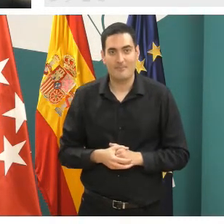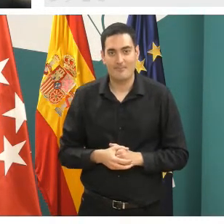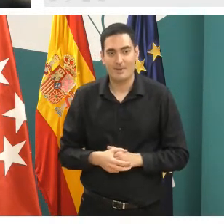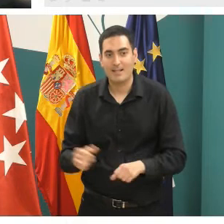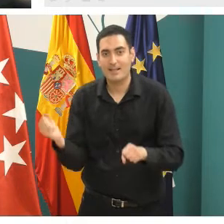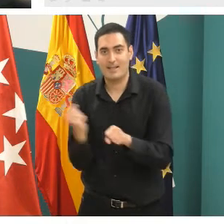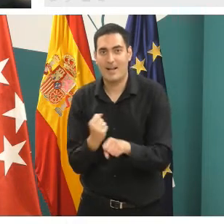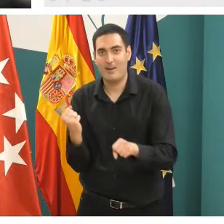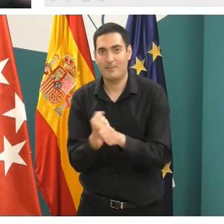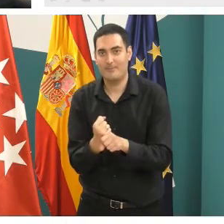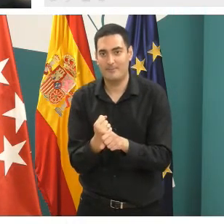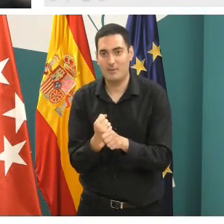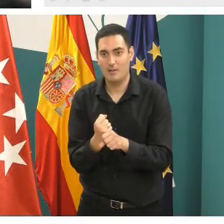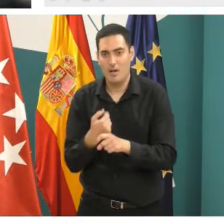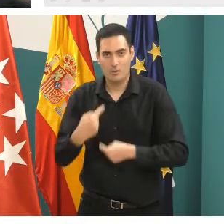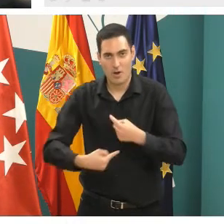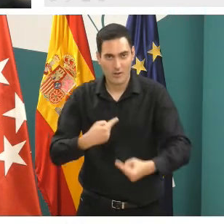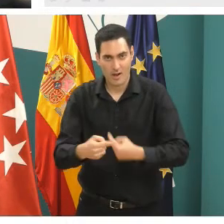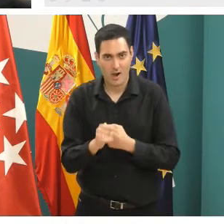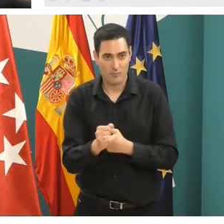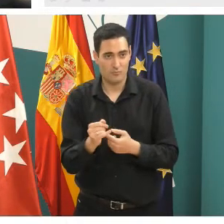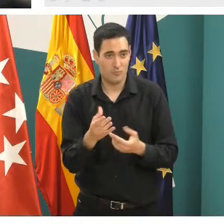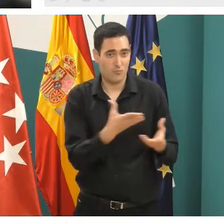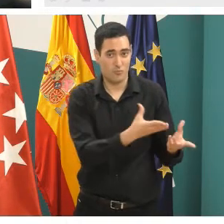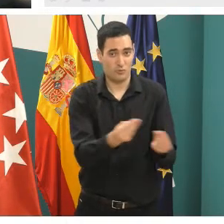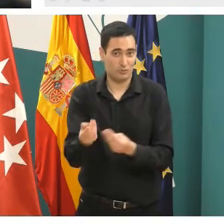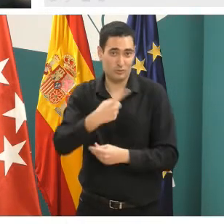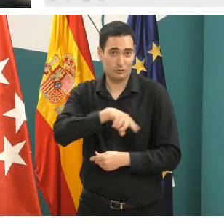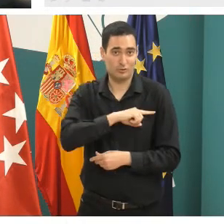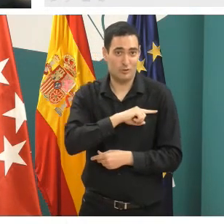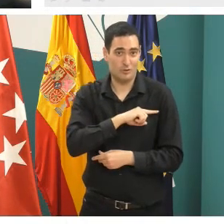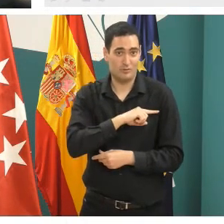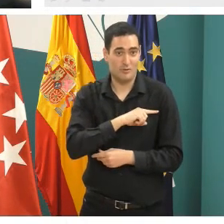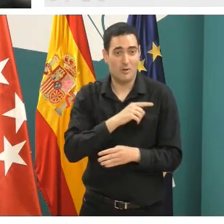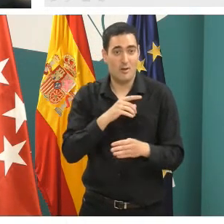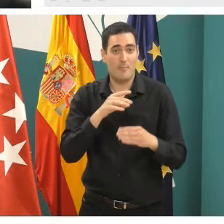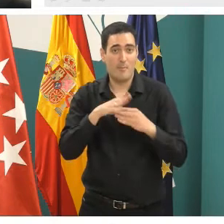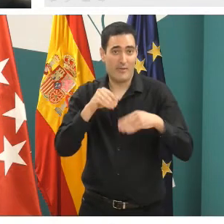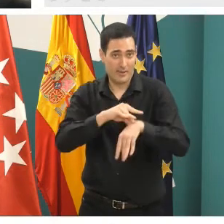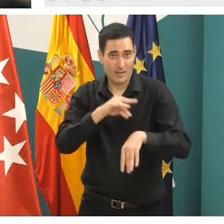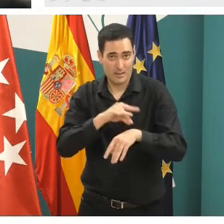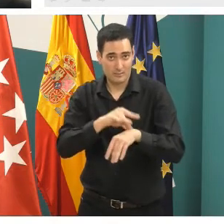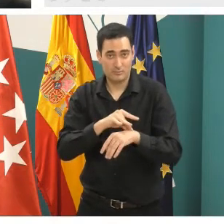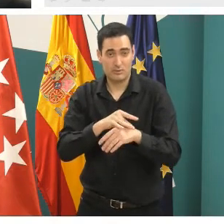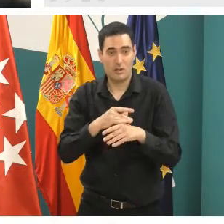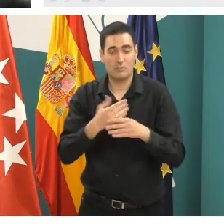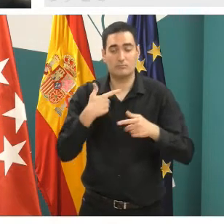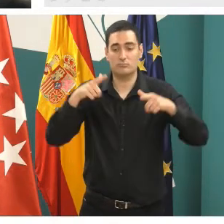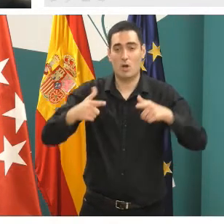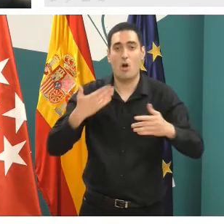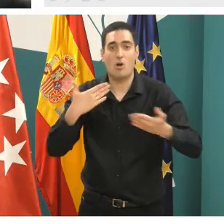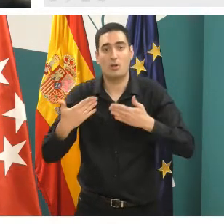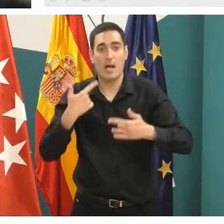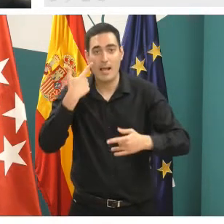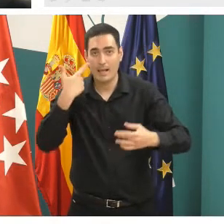el trabajo que tenemos cotidianamente, muchas de nosotros con estos pacientes a través de asociaciones o de nuestras consultas,